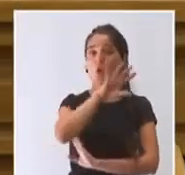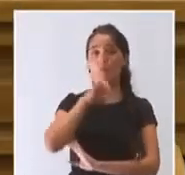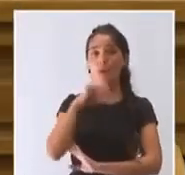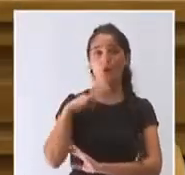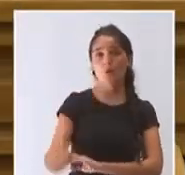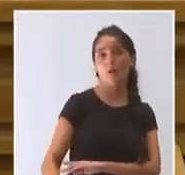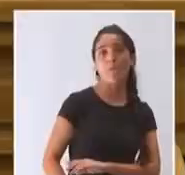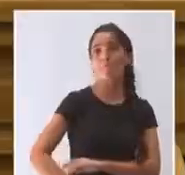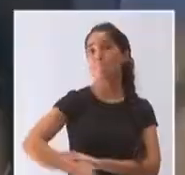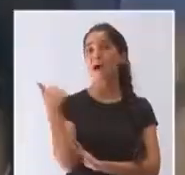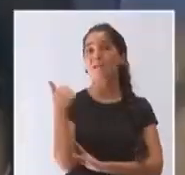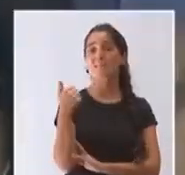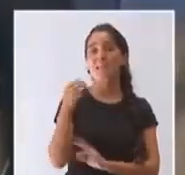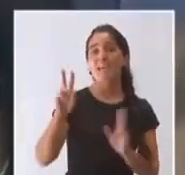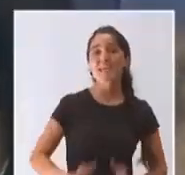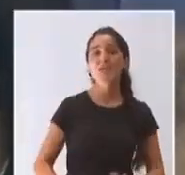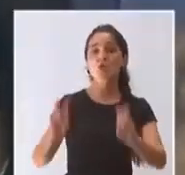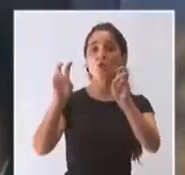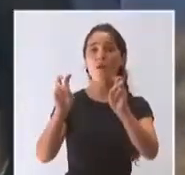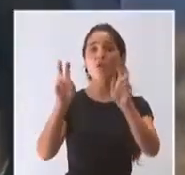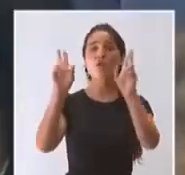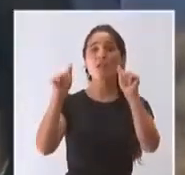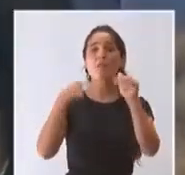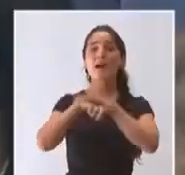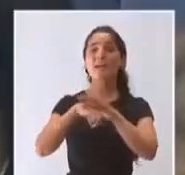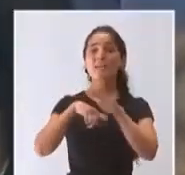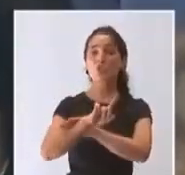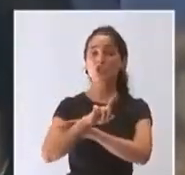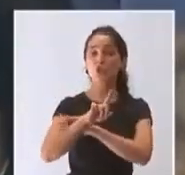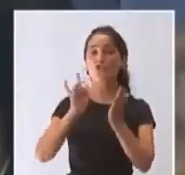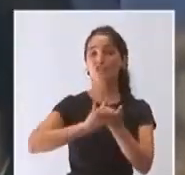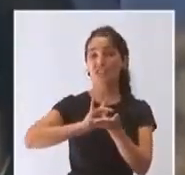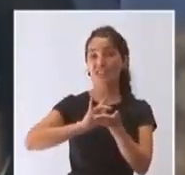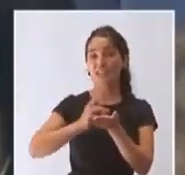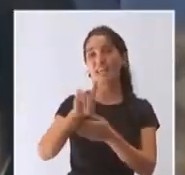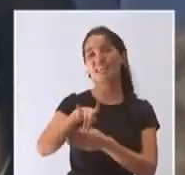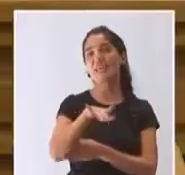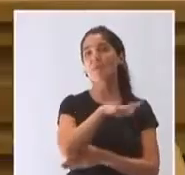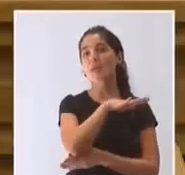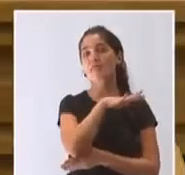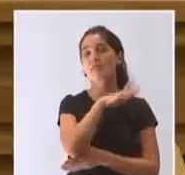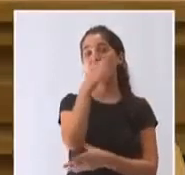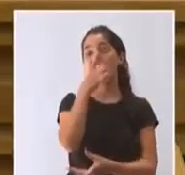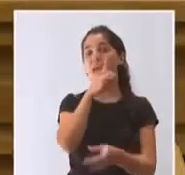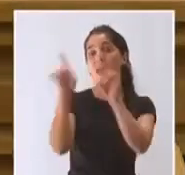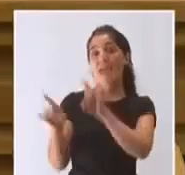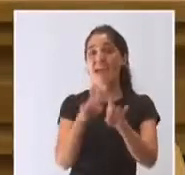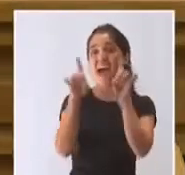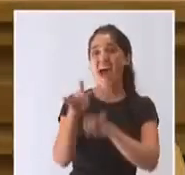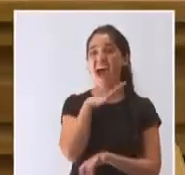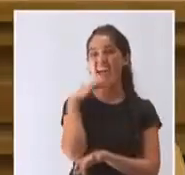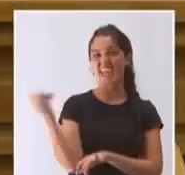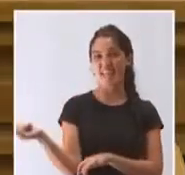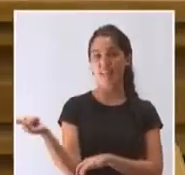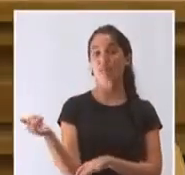está innovando en materia de trámites digitales y de agilidad informática hemos tenido que hacer muchos cambios